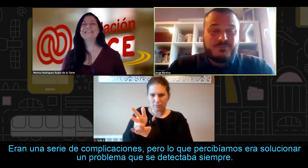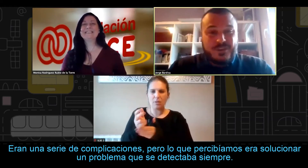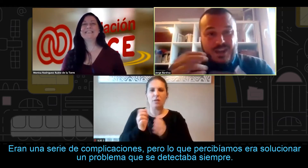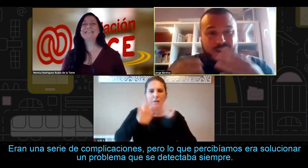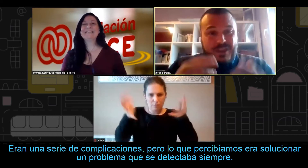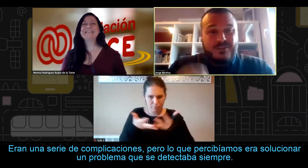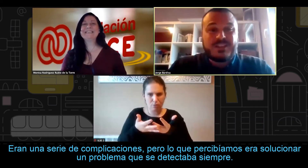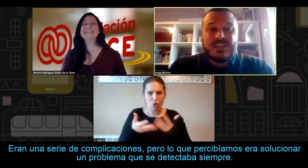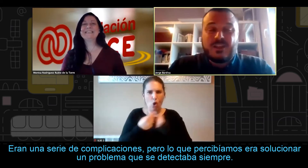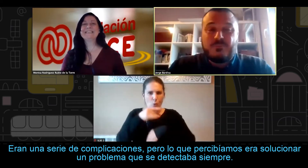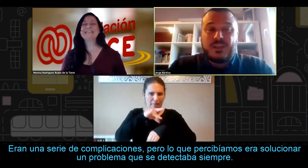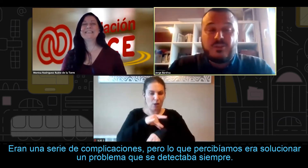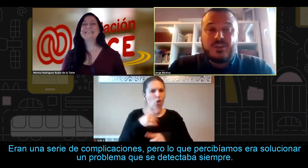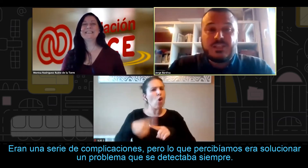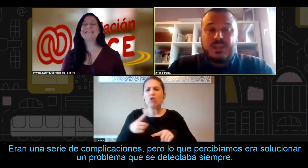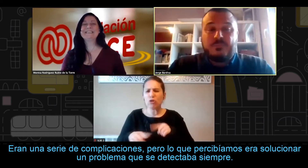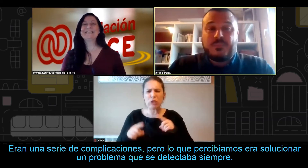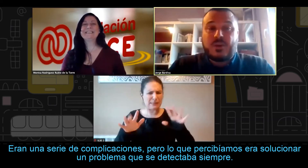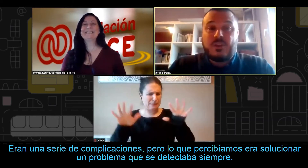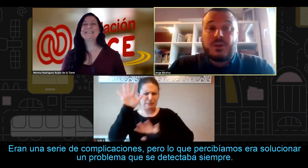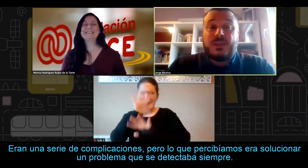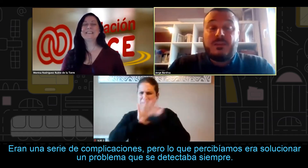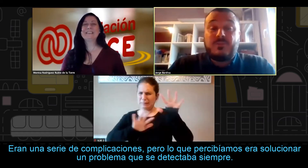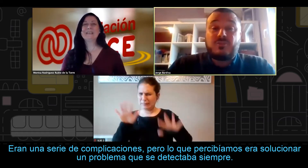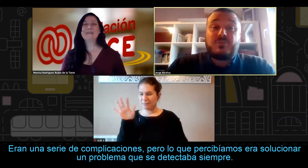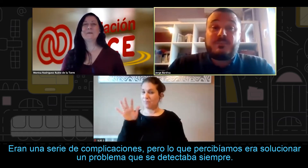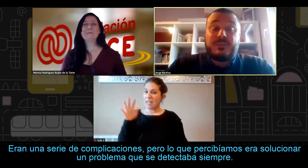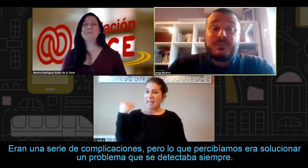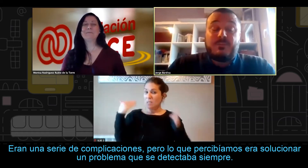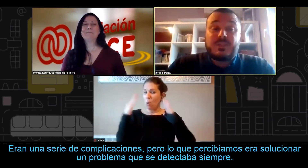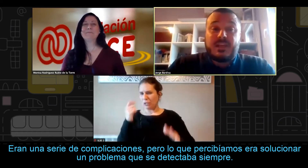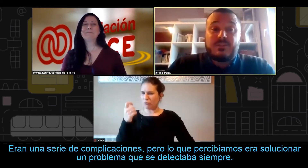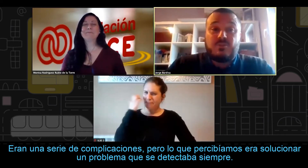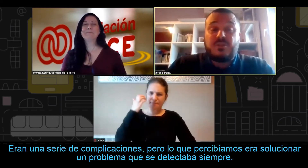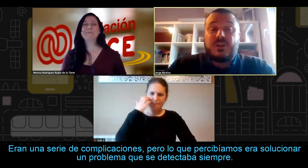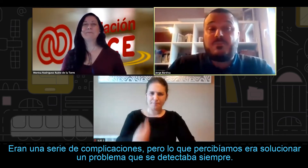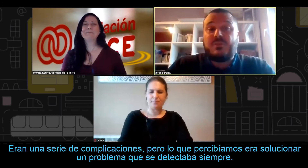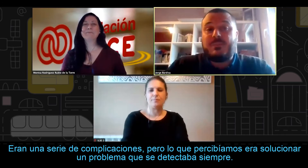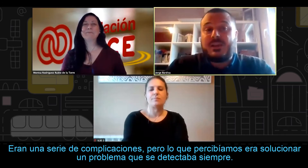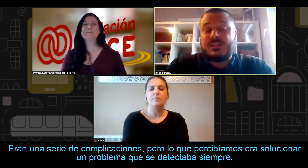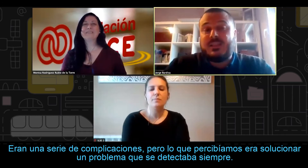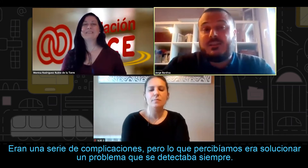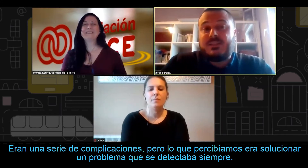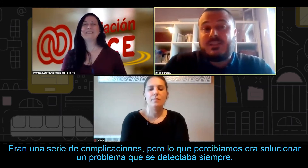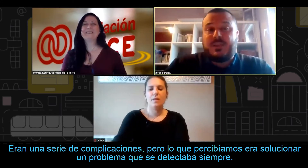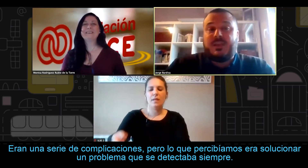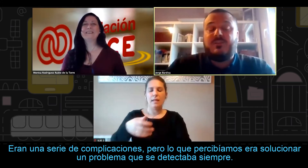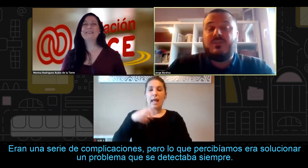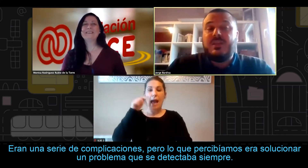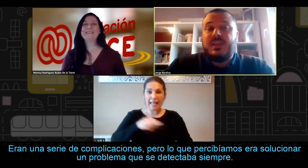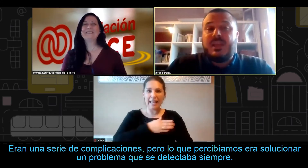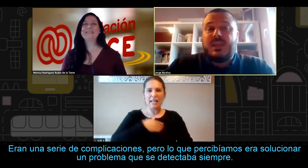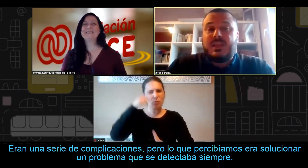Bueno, pues era una serie de complicaciones, pero que lo que nosotros permitíamos era solucionar un problema que se detectaba siempre ahí,